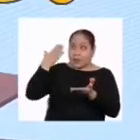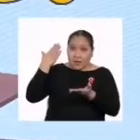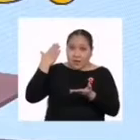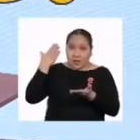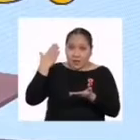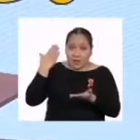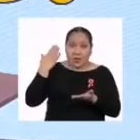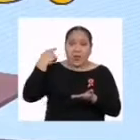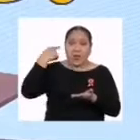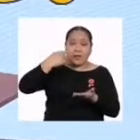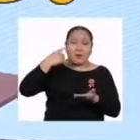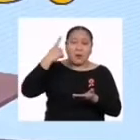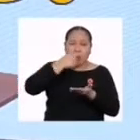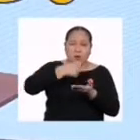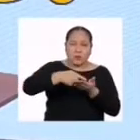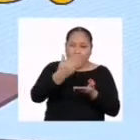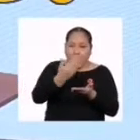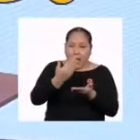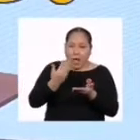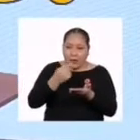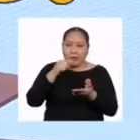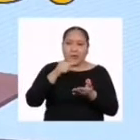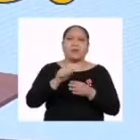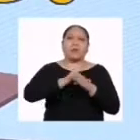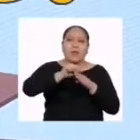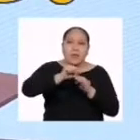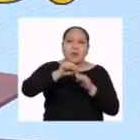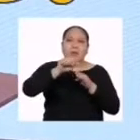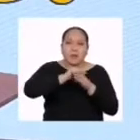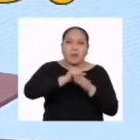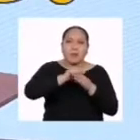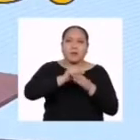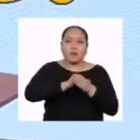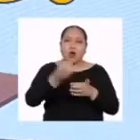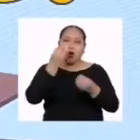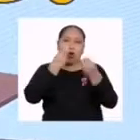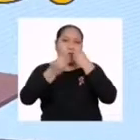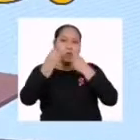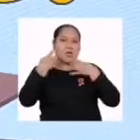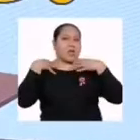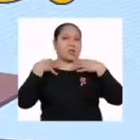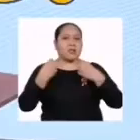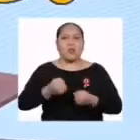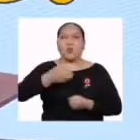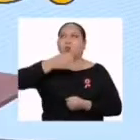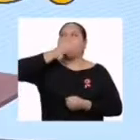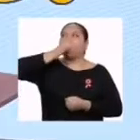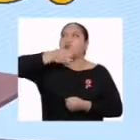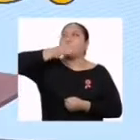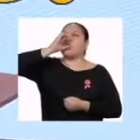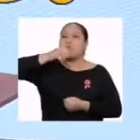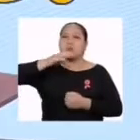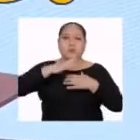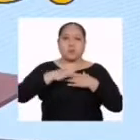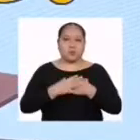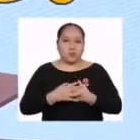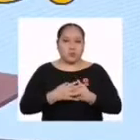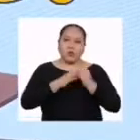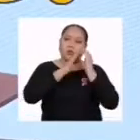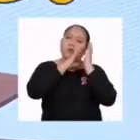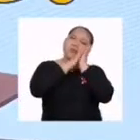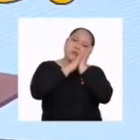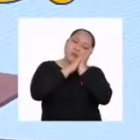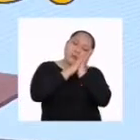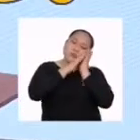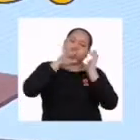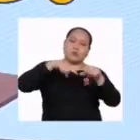posible, llevaría a cabo un plan estricto de ejercicios. Comería saludablemente y bebería mucho líquido. Dormiría mis buenas horas